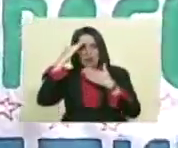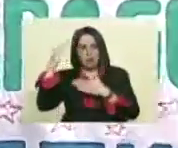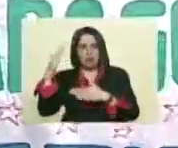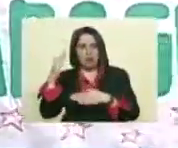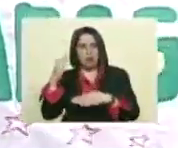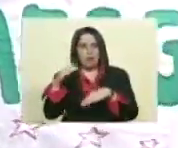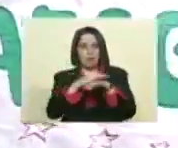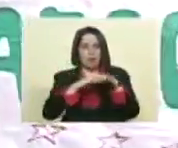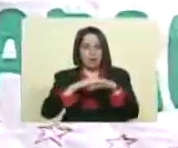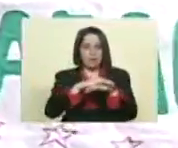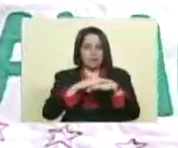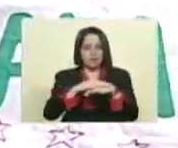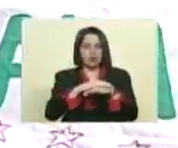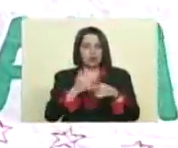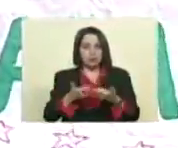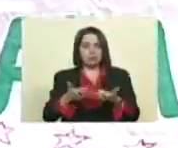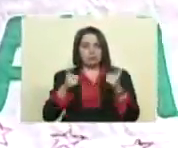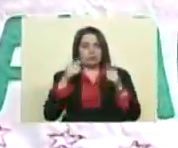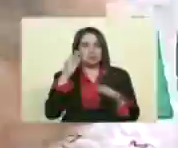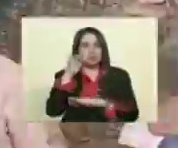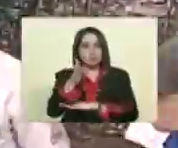permiso.